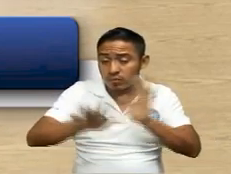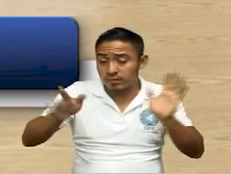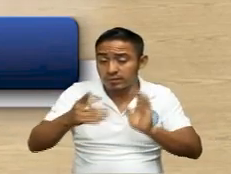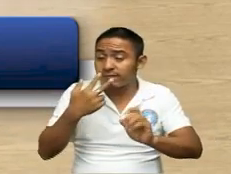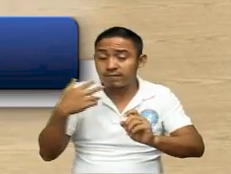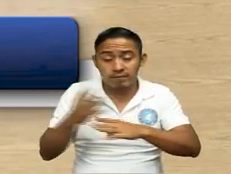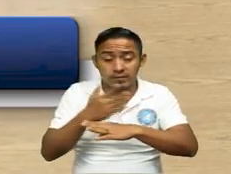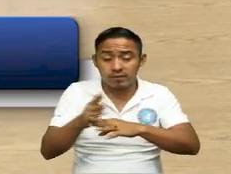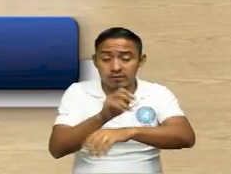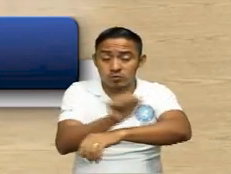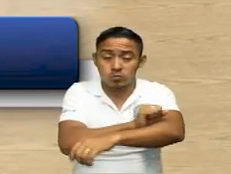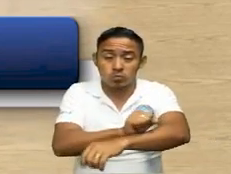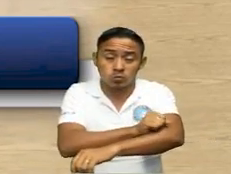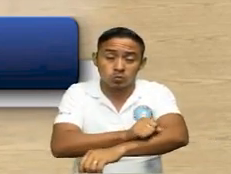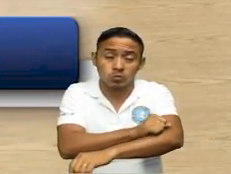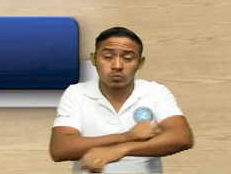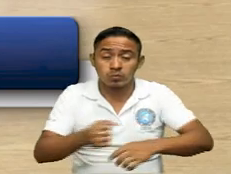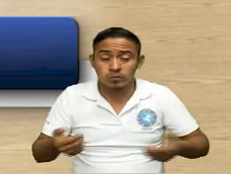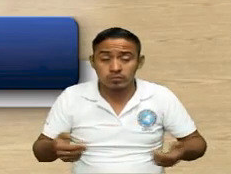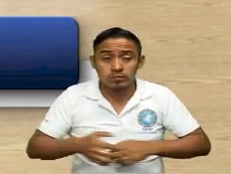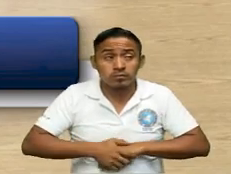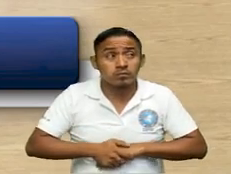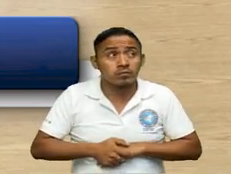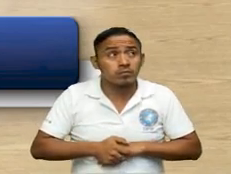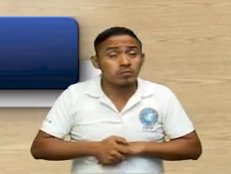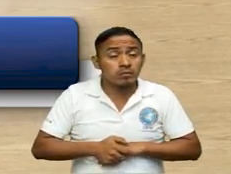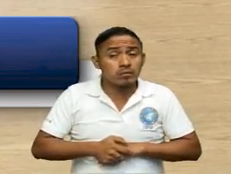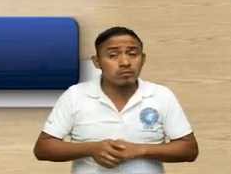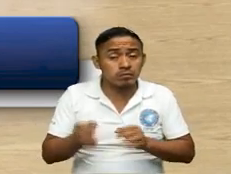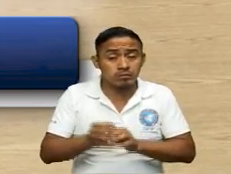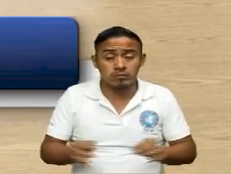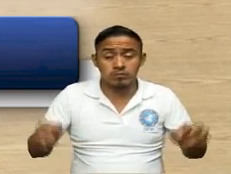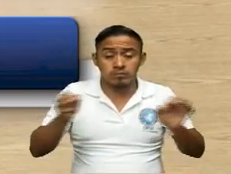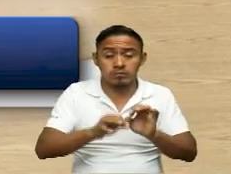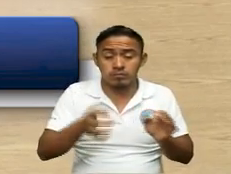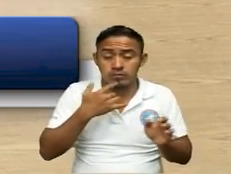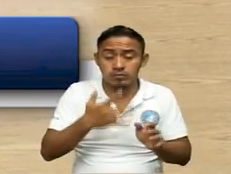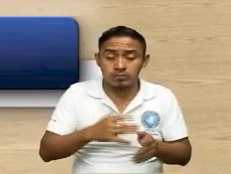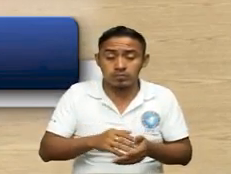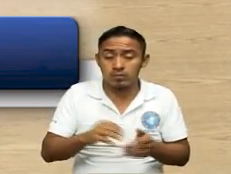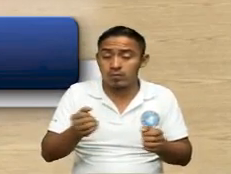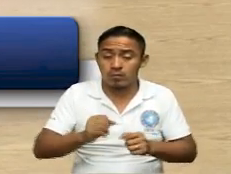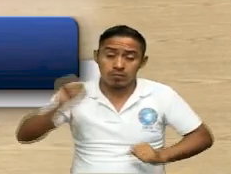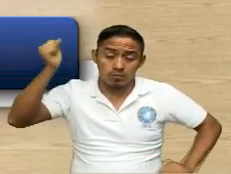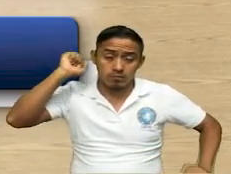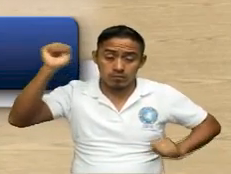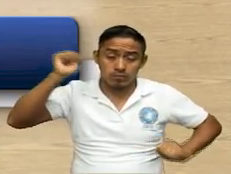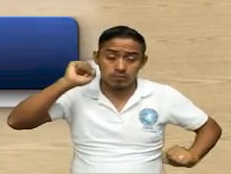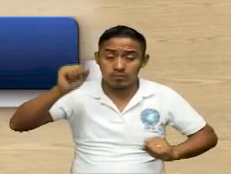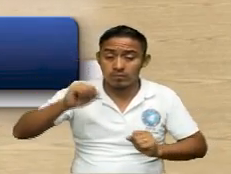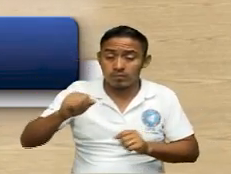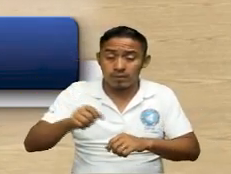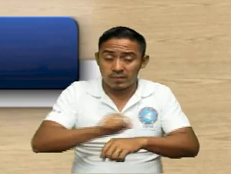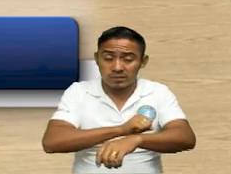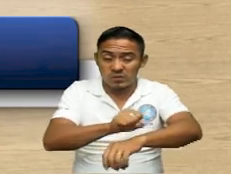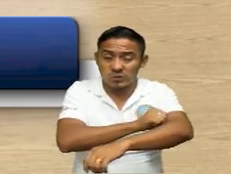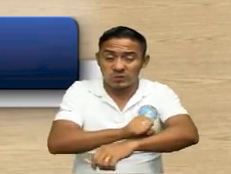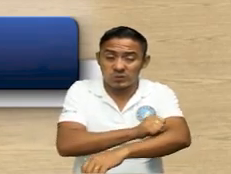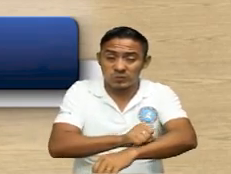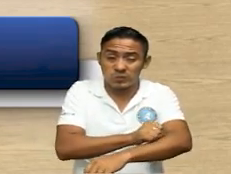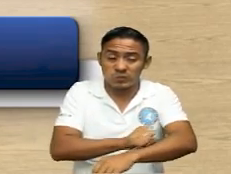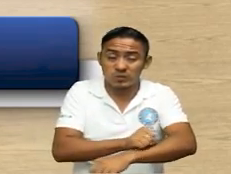piel. Así es, exactamente. Entonces, eso es importante porque, o el uso de paste también. Realmente que nosotros acá no nos